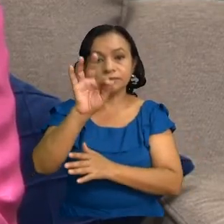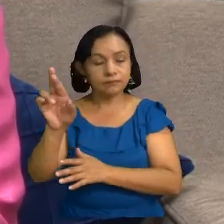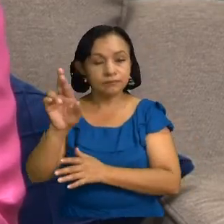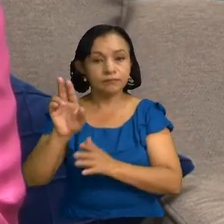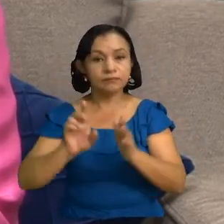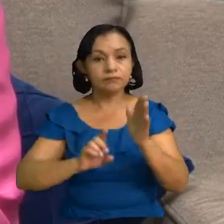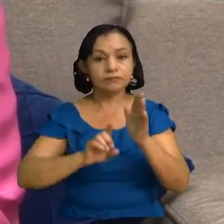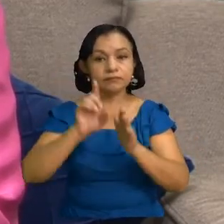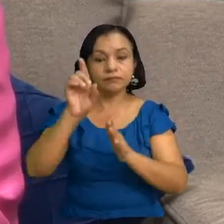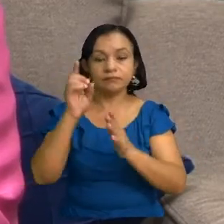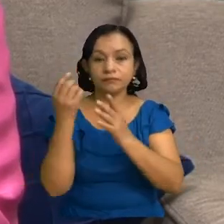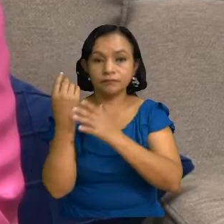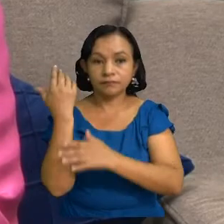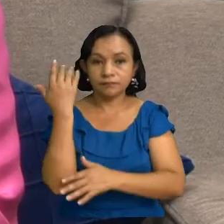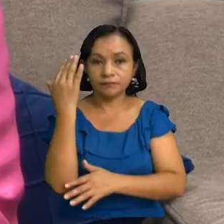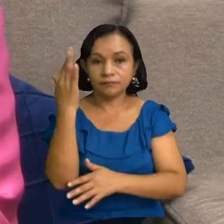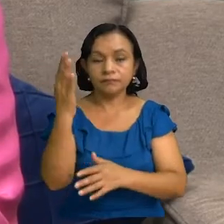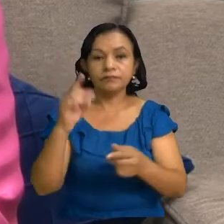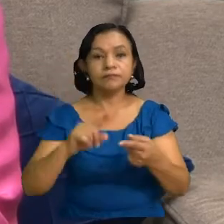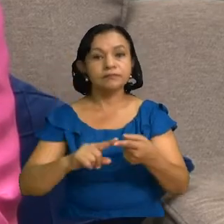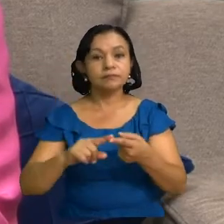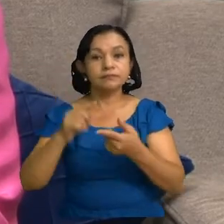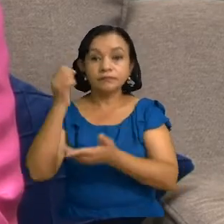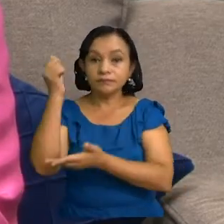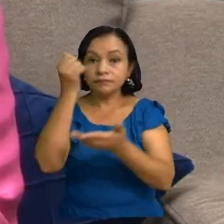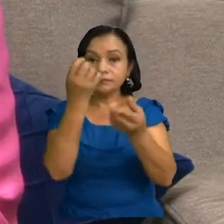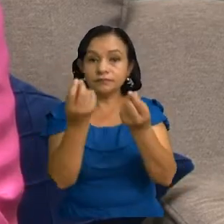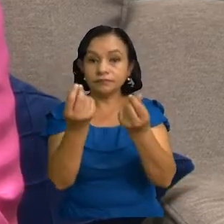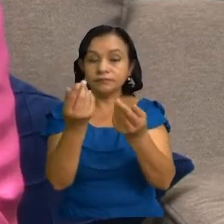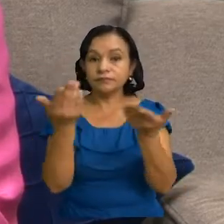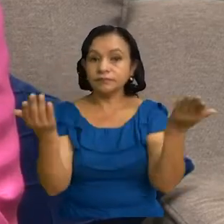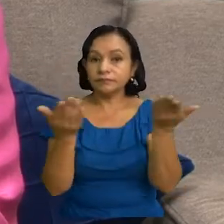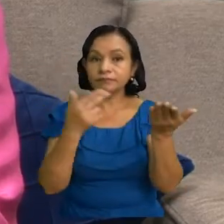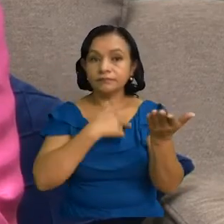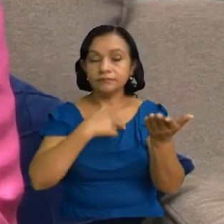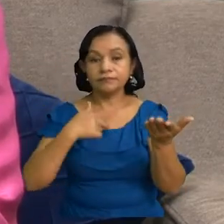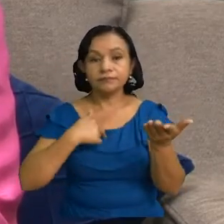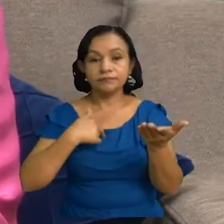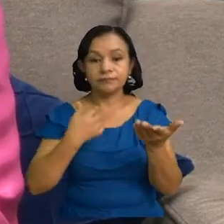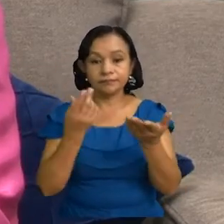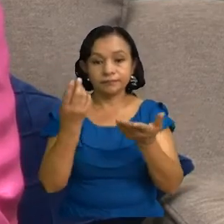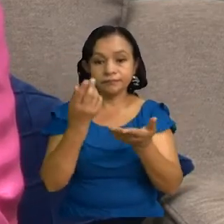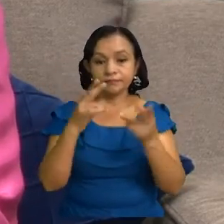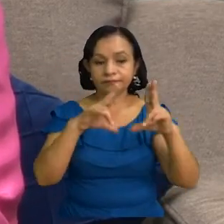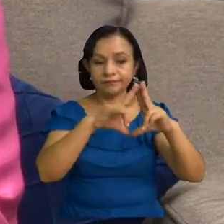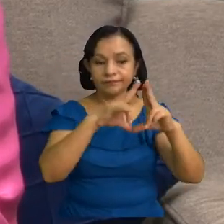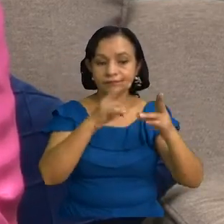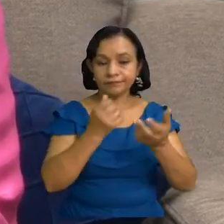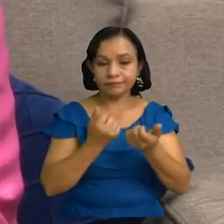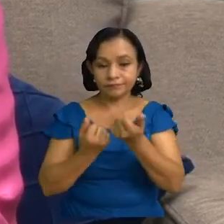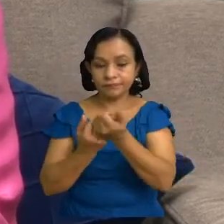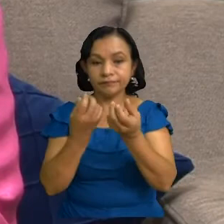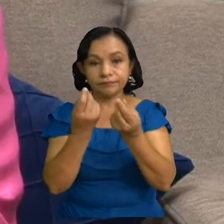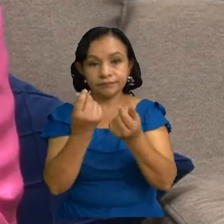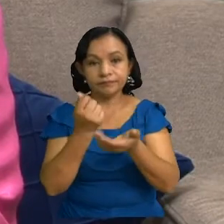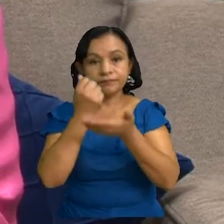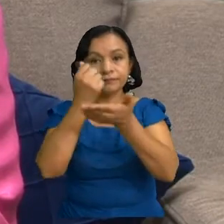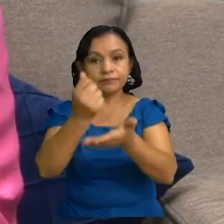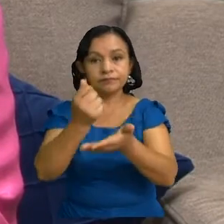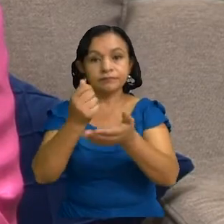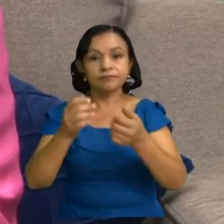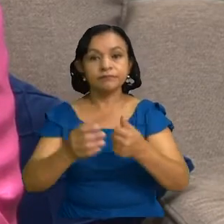forestal porque es un fondo que se alimenta con recursos del tesoro pero además se alimenta con